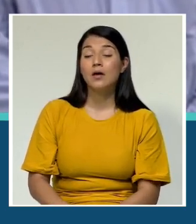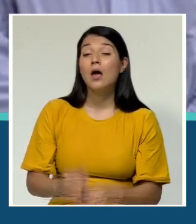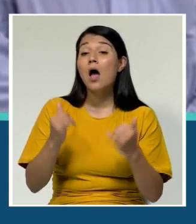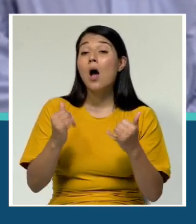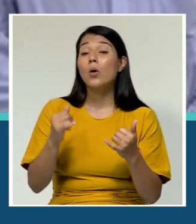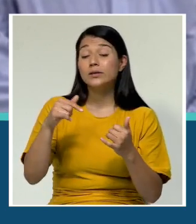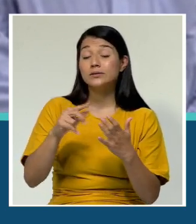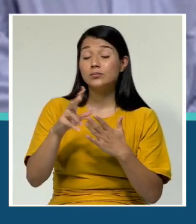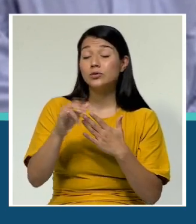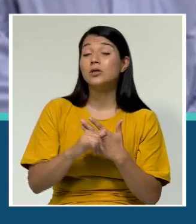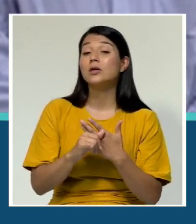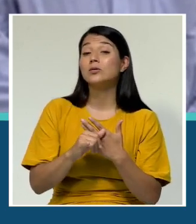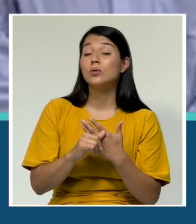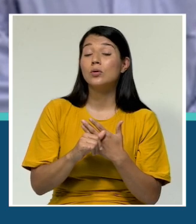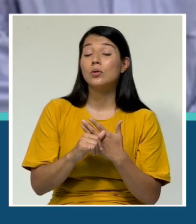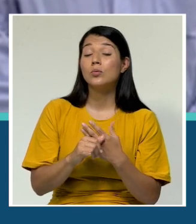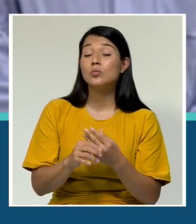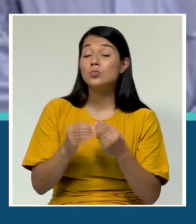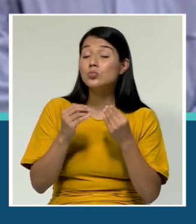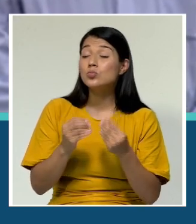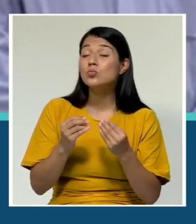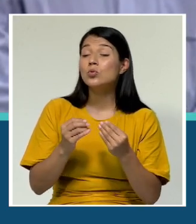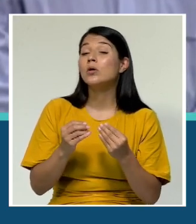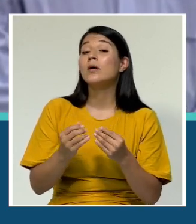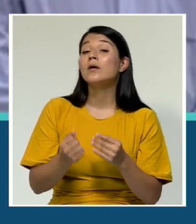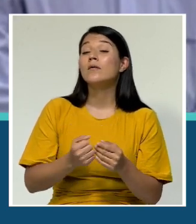que ha permitido descongestionar la Ruta 1.